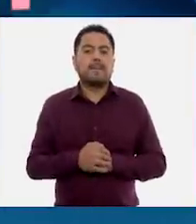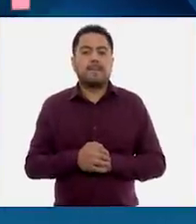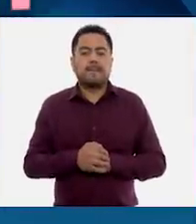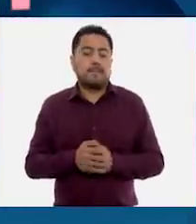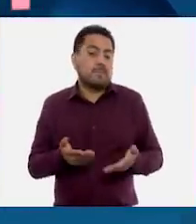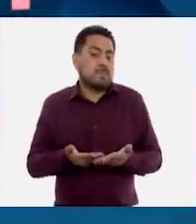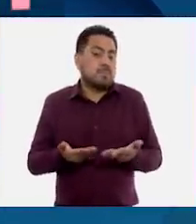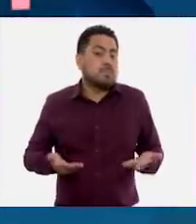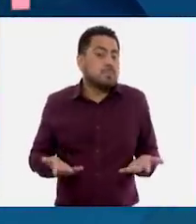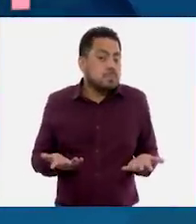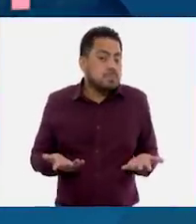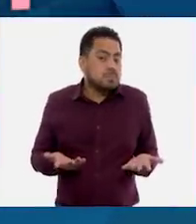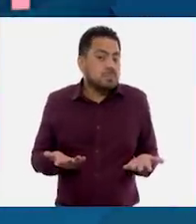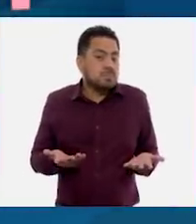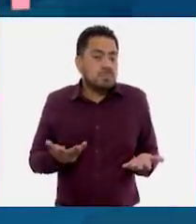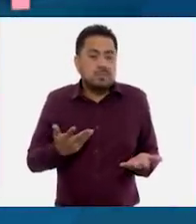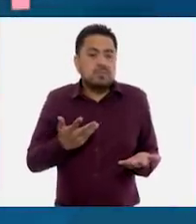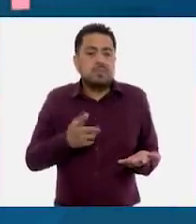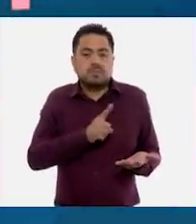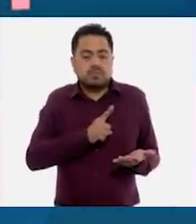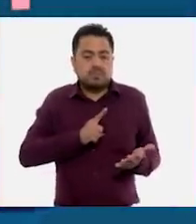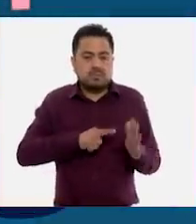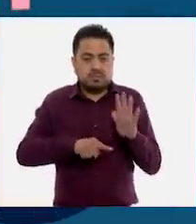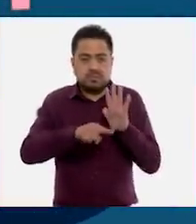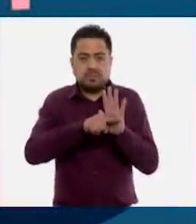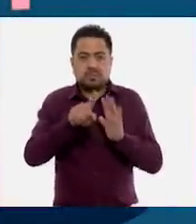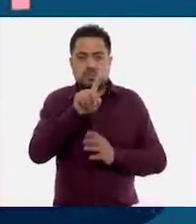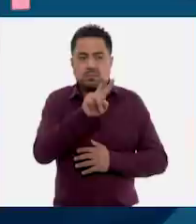329, entonces tenemos que restar